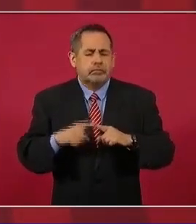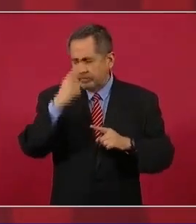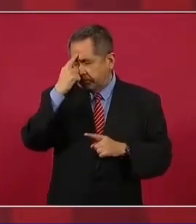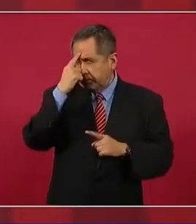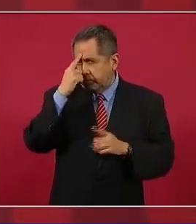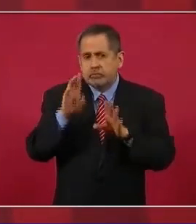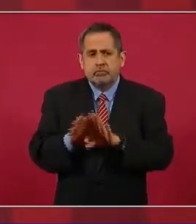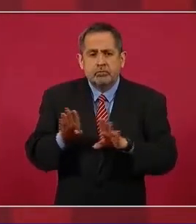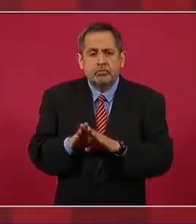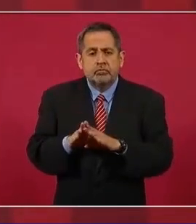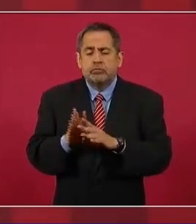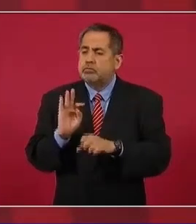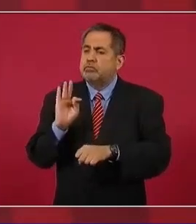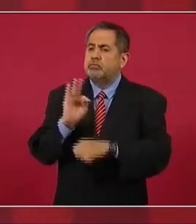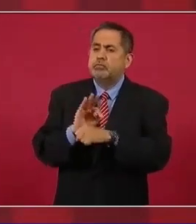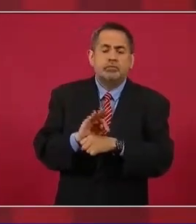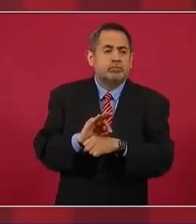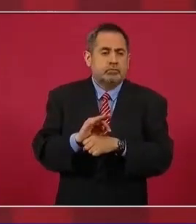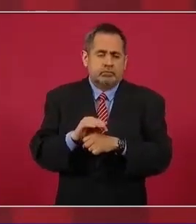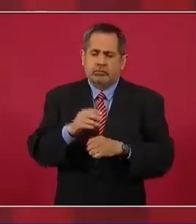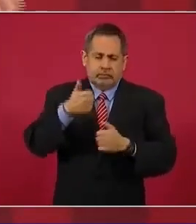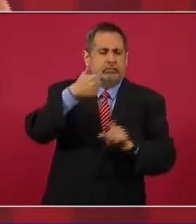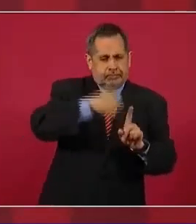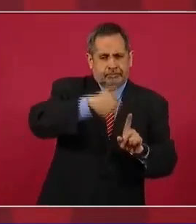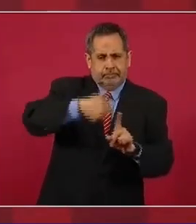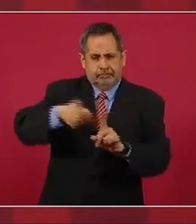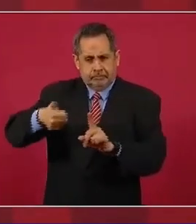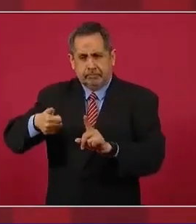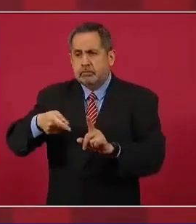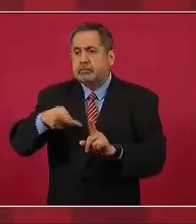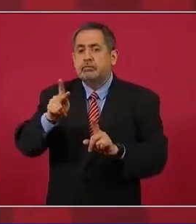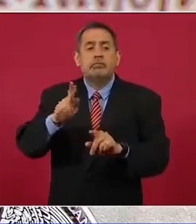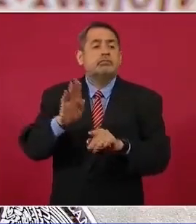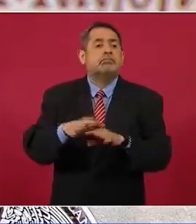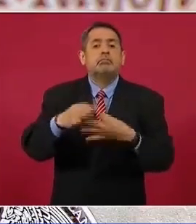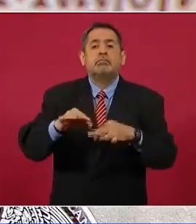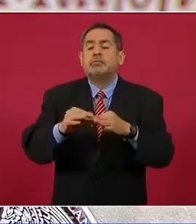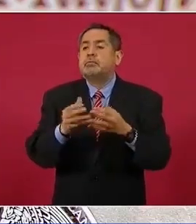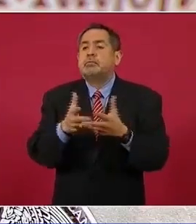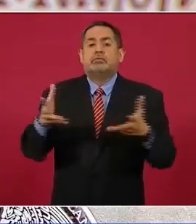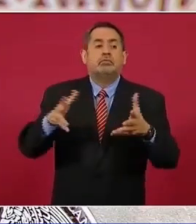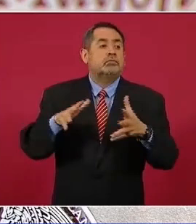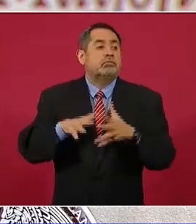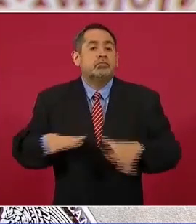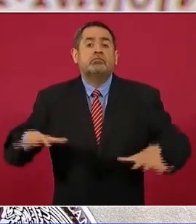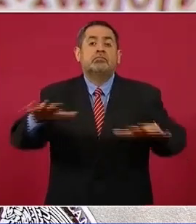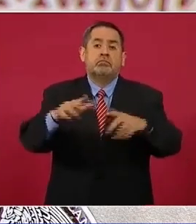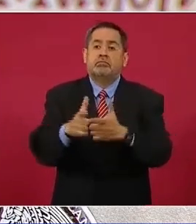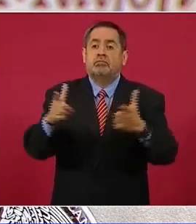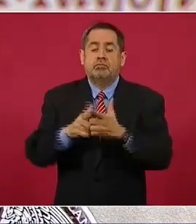el beneficiar no solamente a cada persona, sino al conjunto de las personas. A veces no